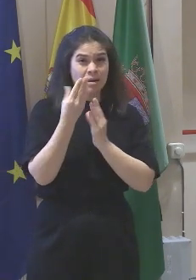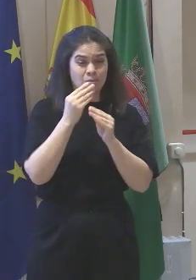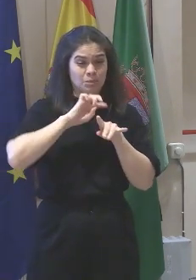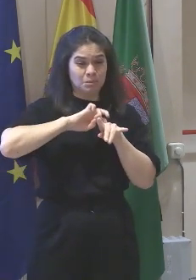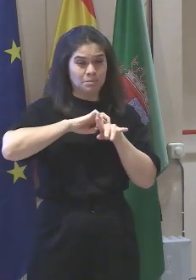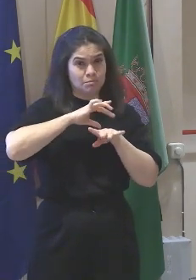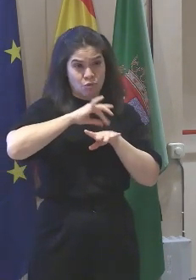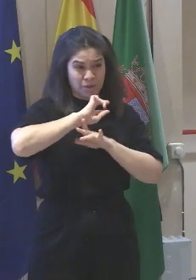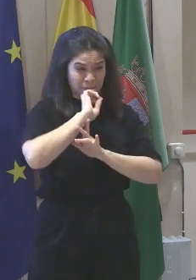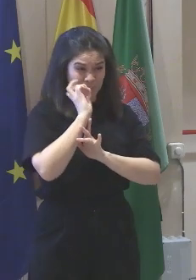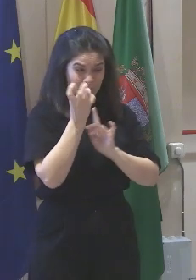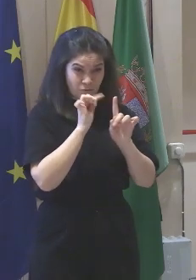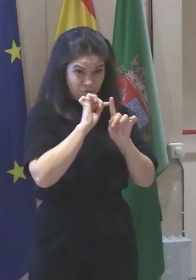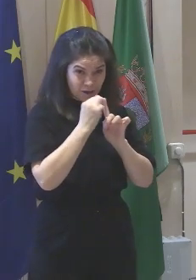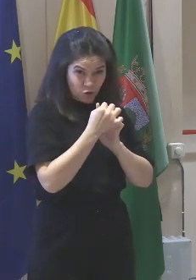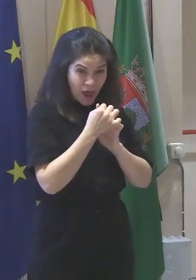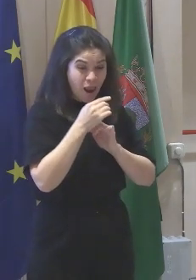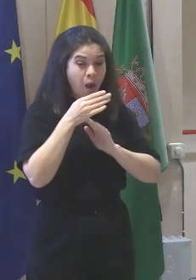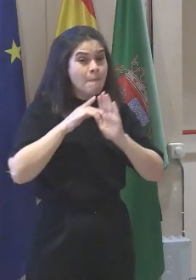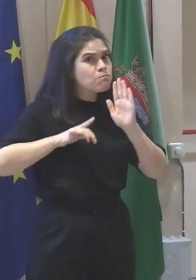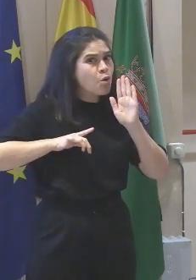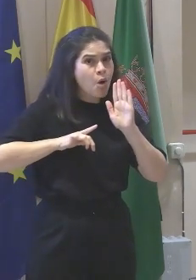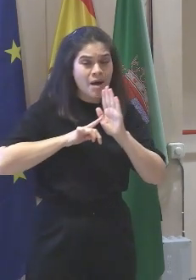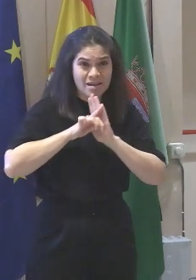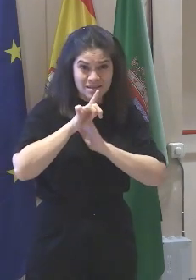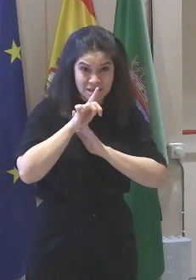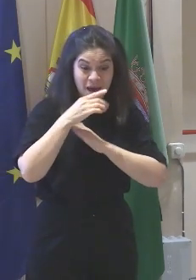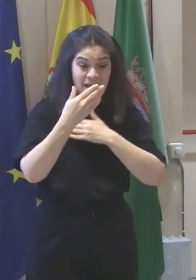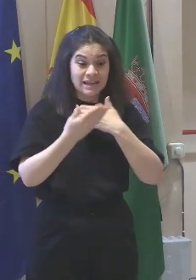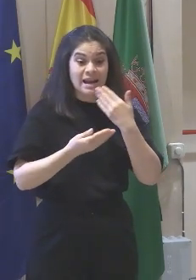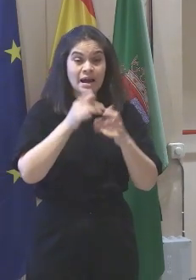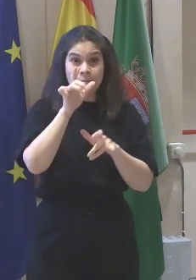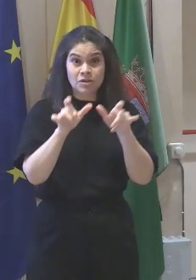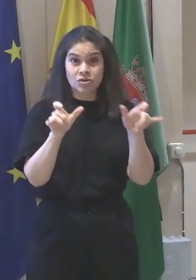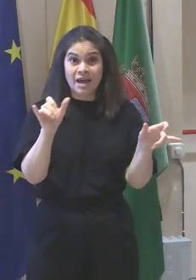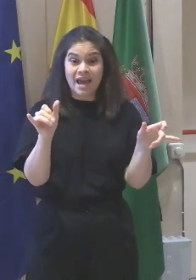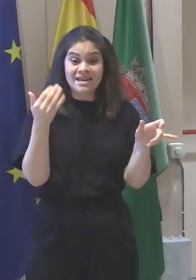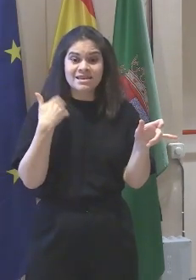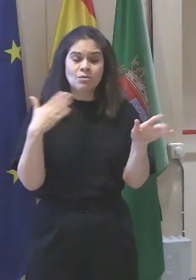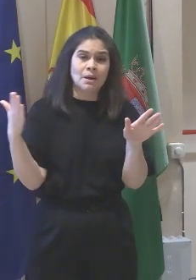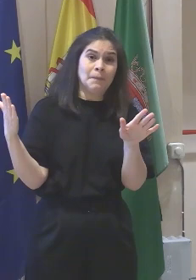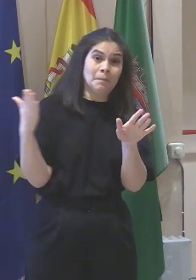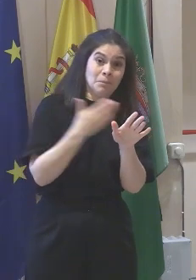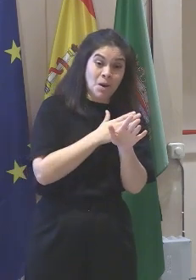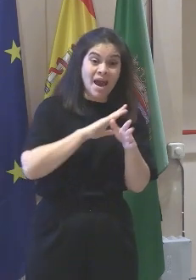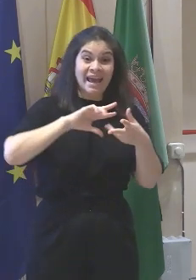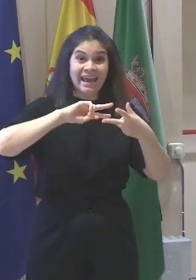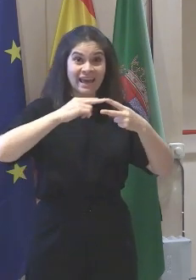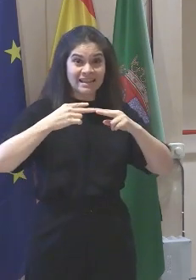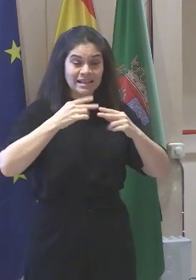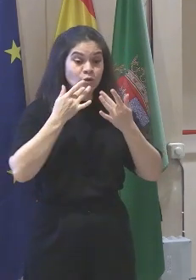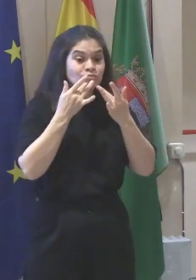multifactorial, progresiva, en la que personas que tienen una predisposición genética, una